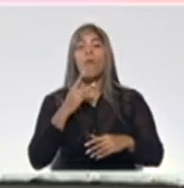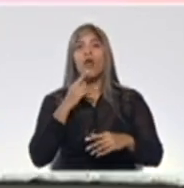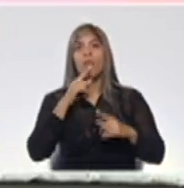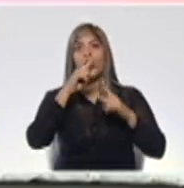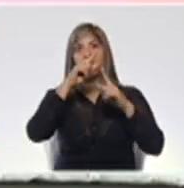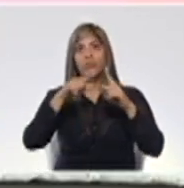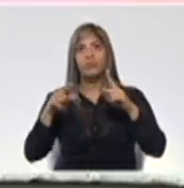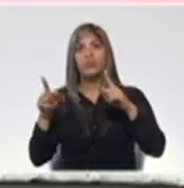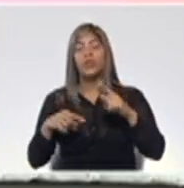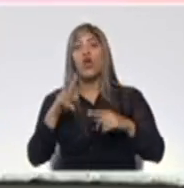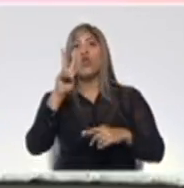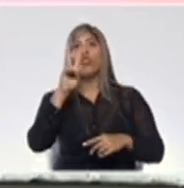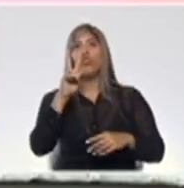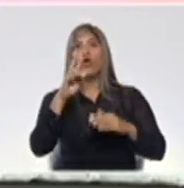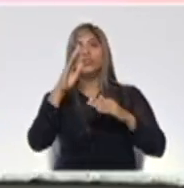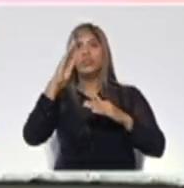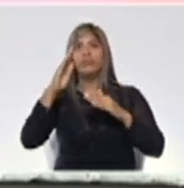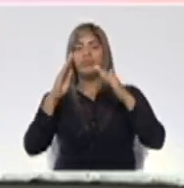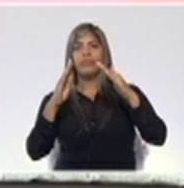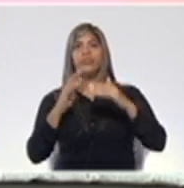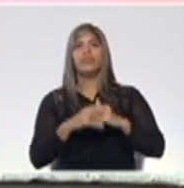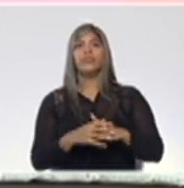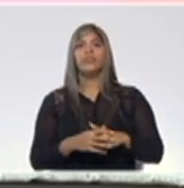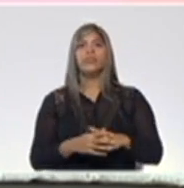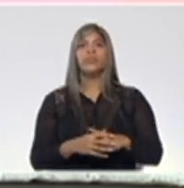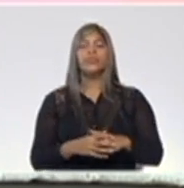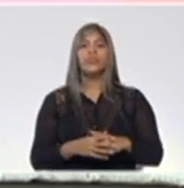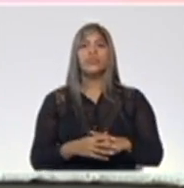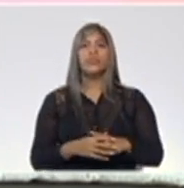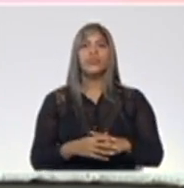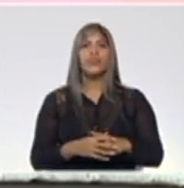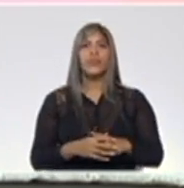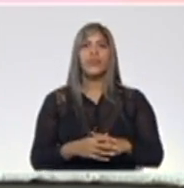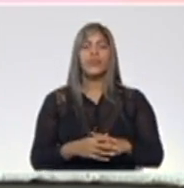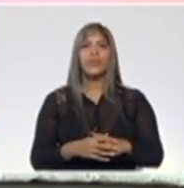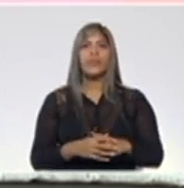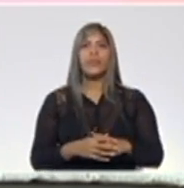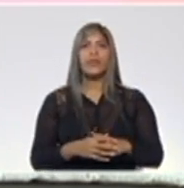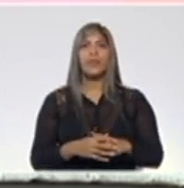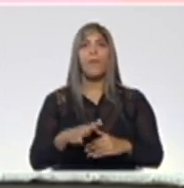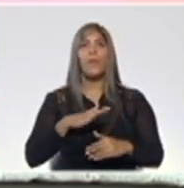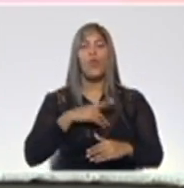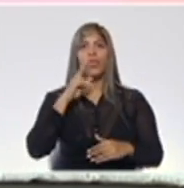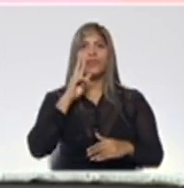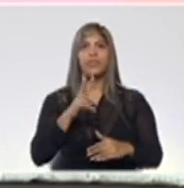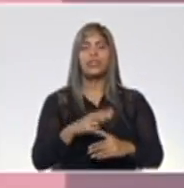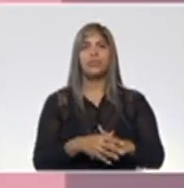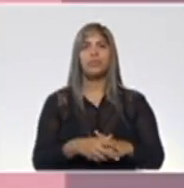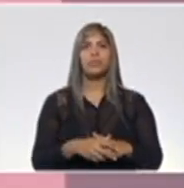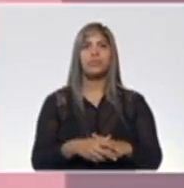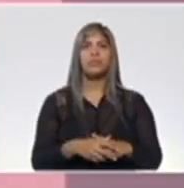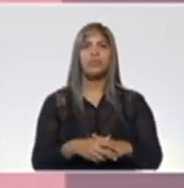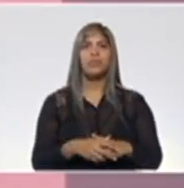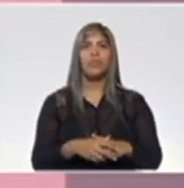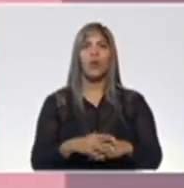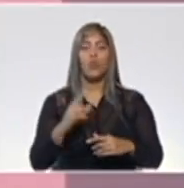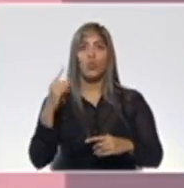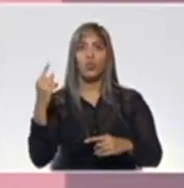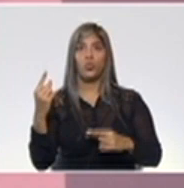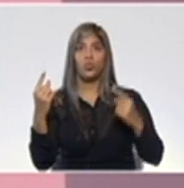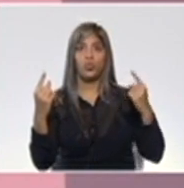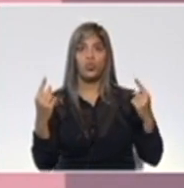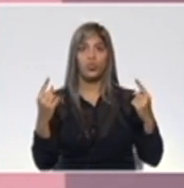diagonales. Tienen dos diagonales que son perpendiculares. Aquí lo podemos observar. Una